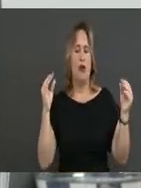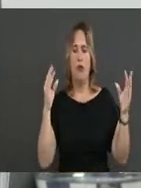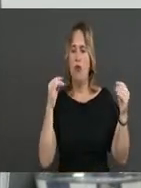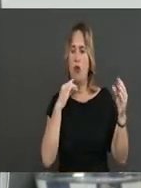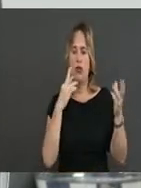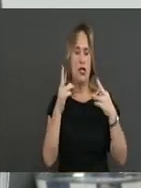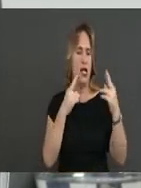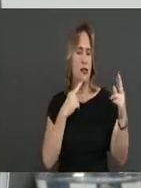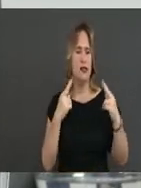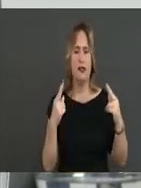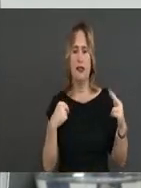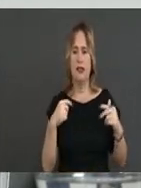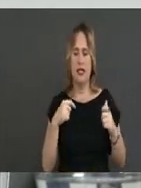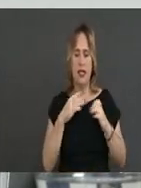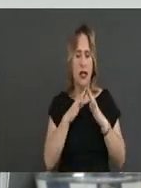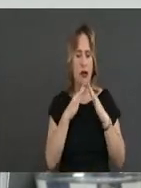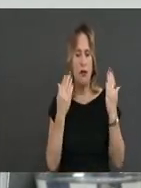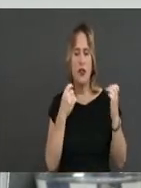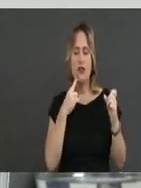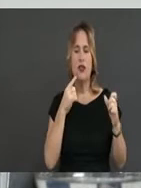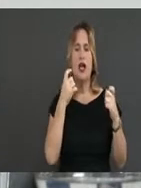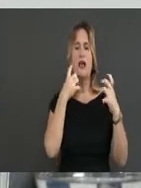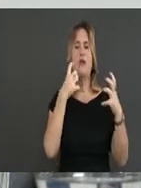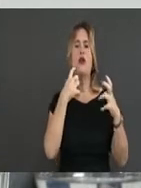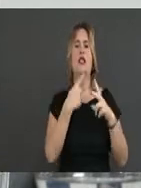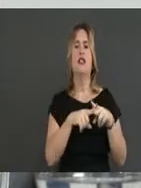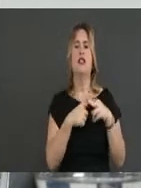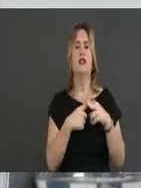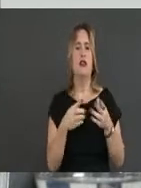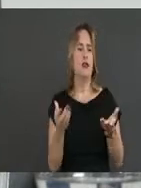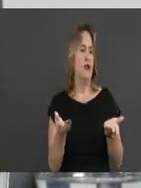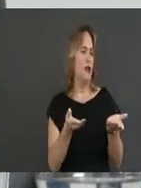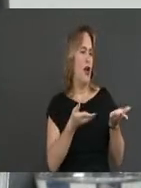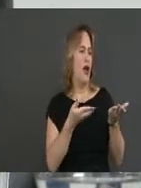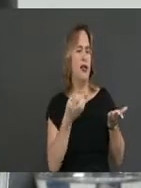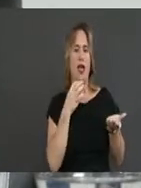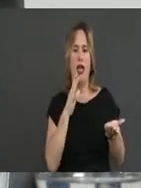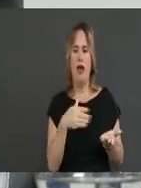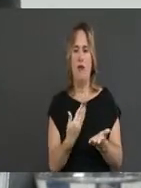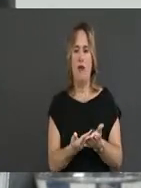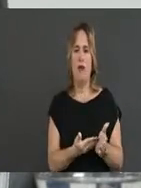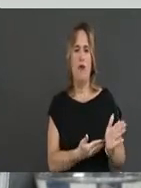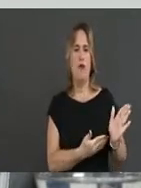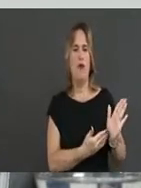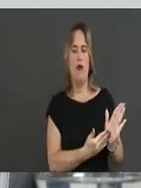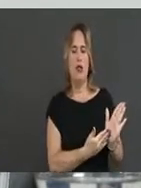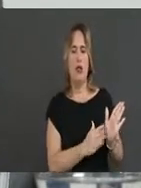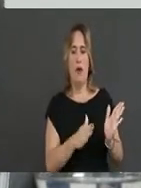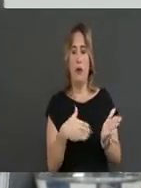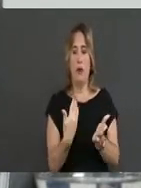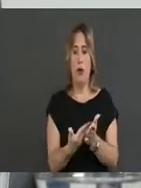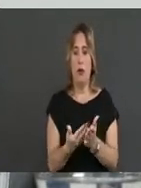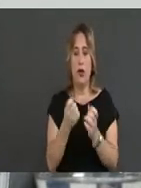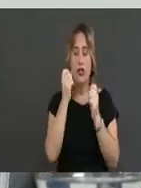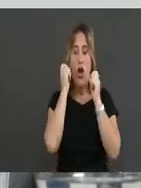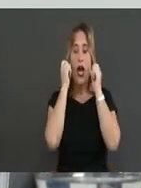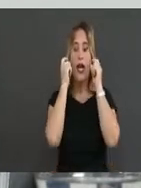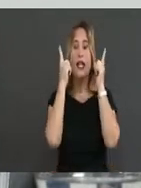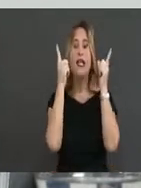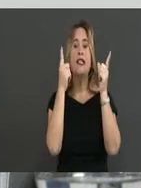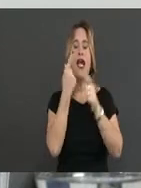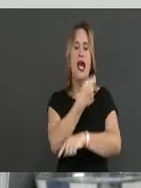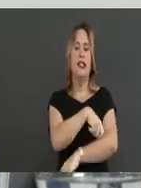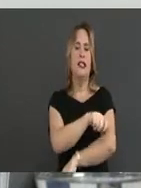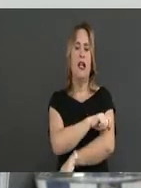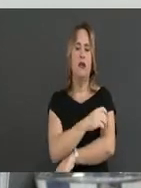puertas, y todas estas puertas conducen a interesantes soluciones. Aquí se ha puesto de manifiesto el ingenio